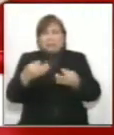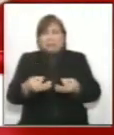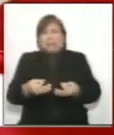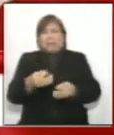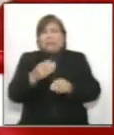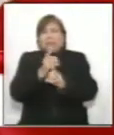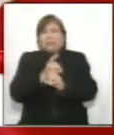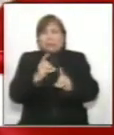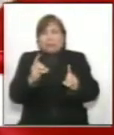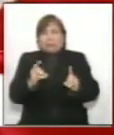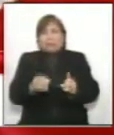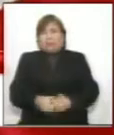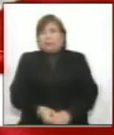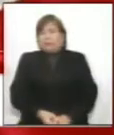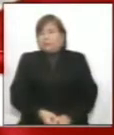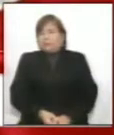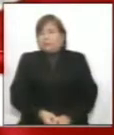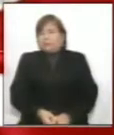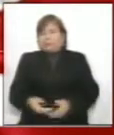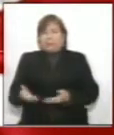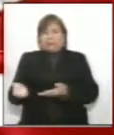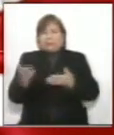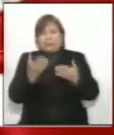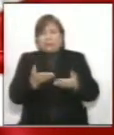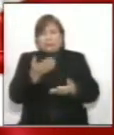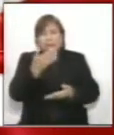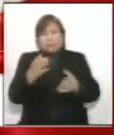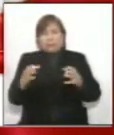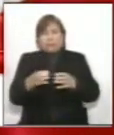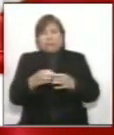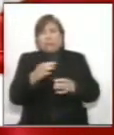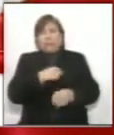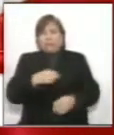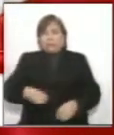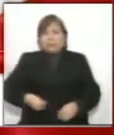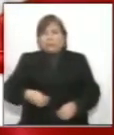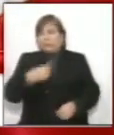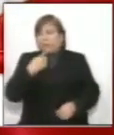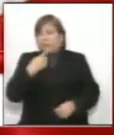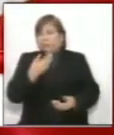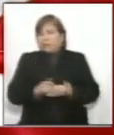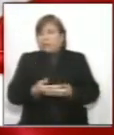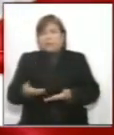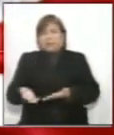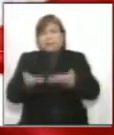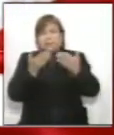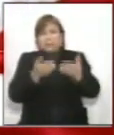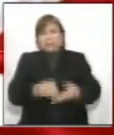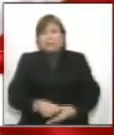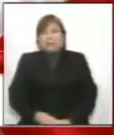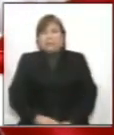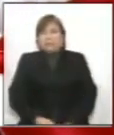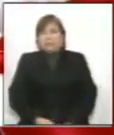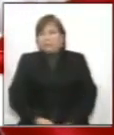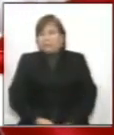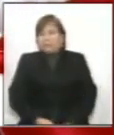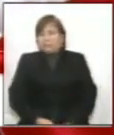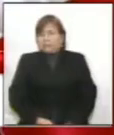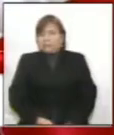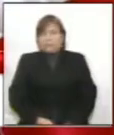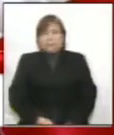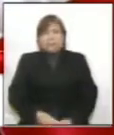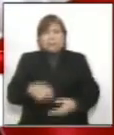democrático que le hemos trasladado a su presidente del Consejo de Ministros y que él se lo haya trasladado, señor presidente de la República. Porque la